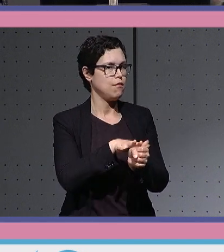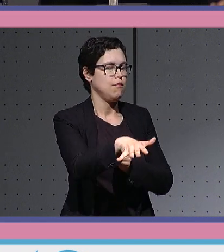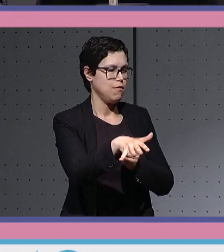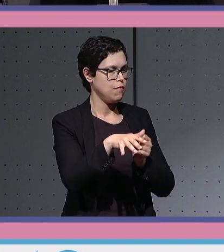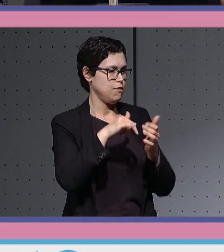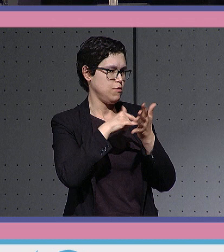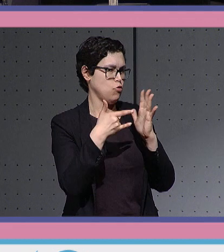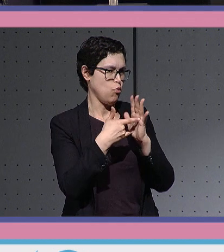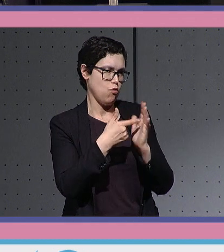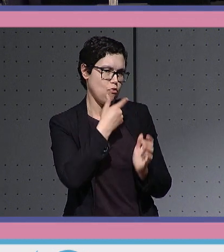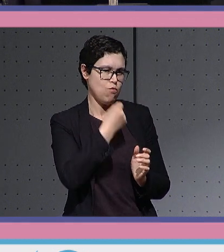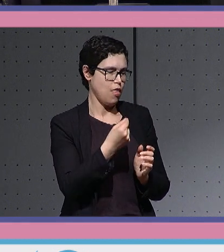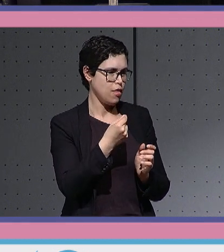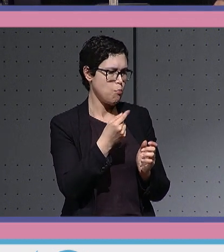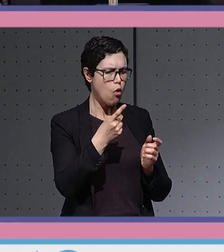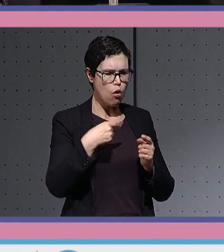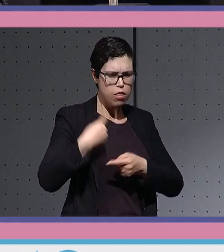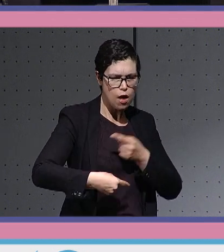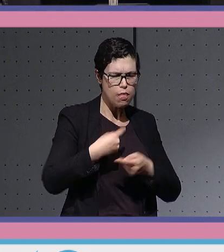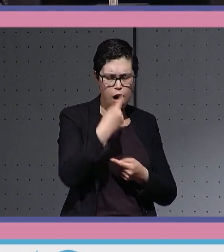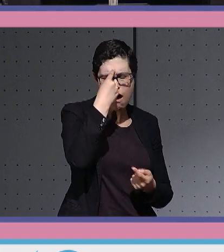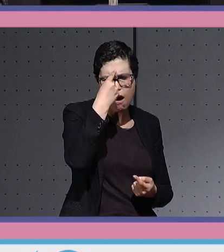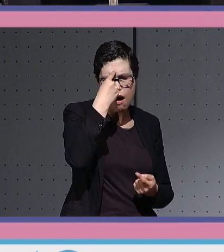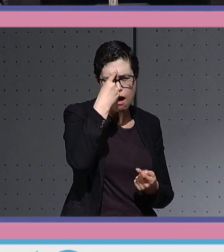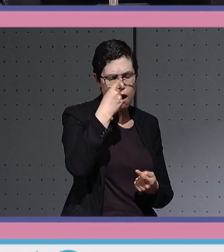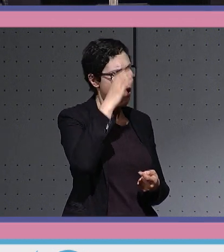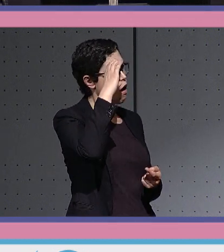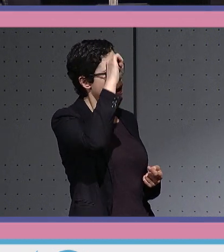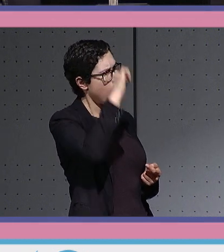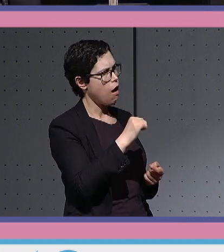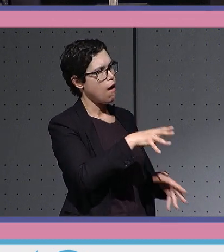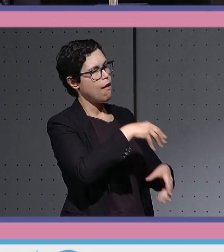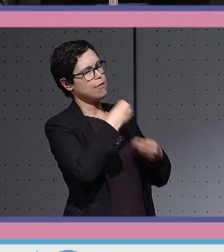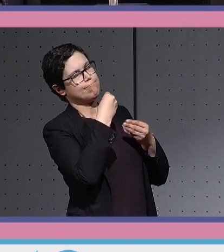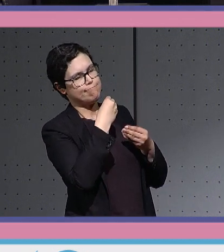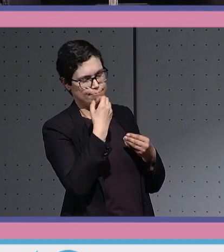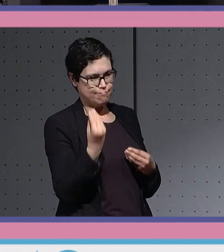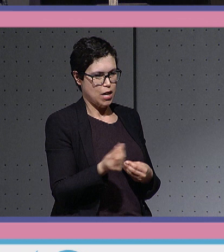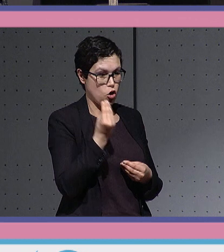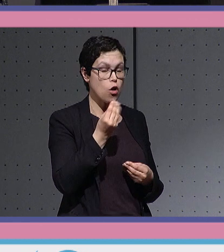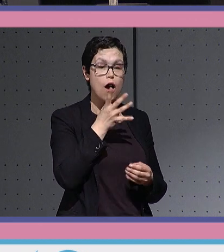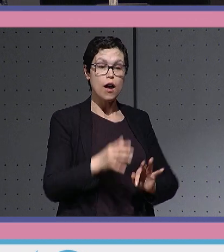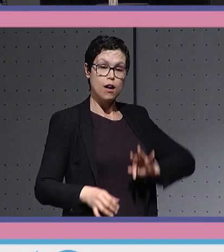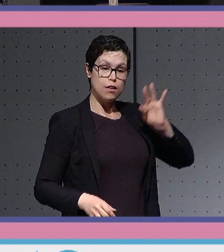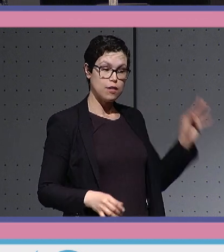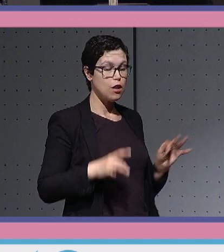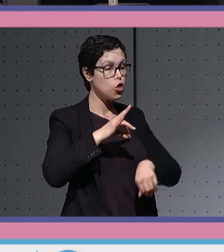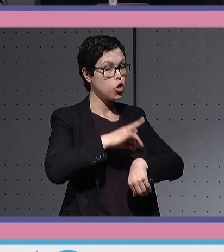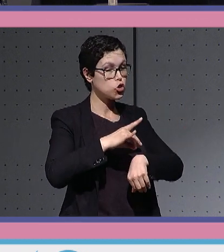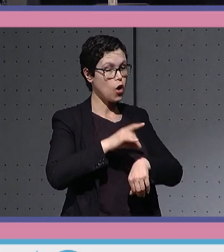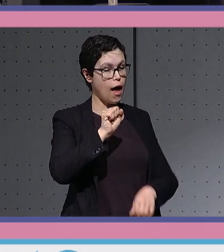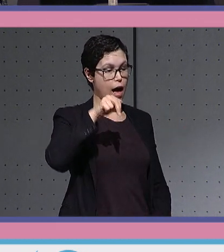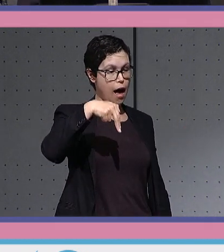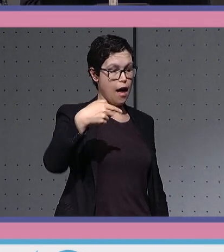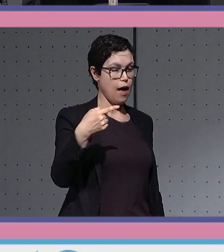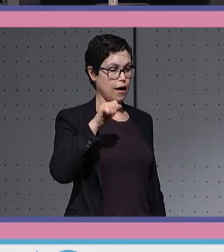problemas que todo el día pues, nos planteamos y que tenemos cuando hablamos de trastorno de espectro de autismo. Paso la palabra ya entonces al doctor Ángel